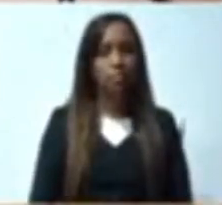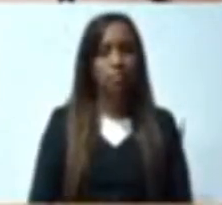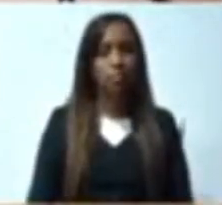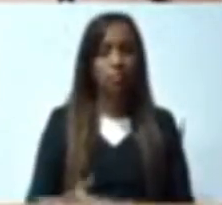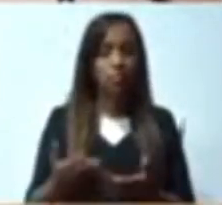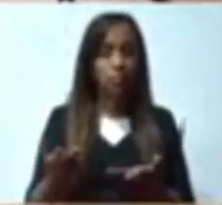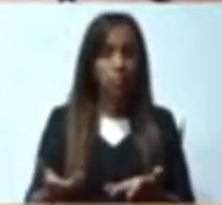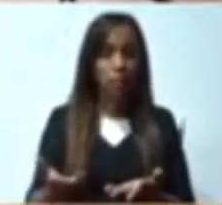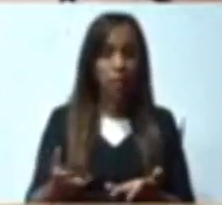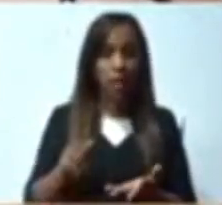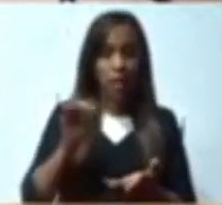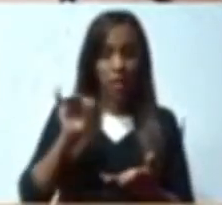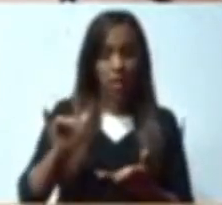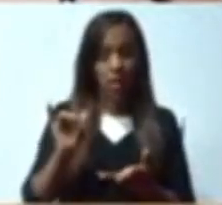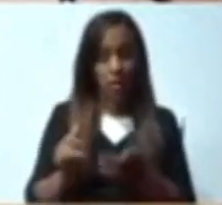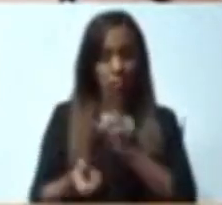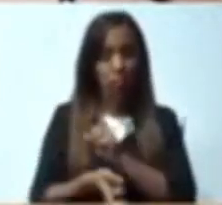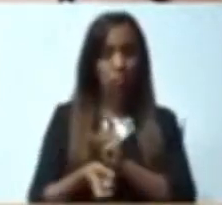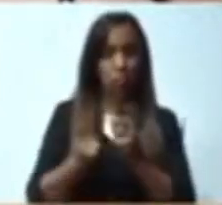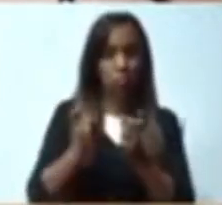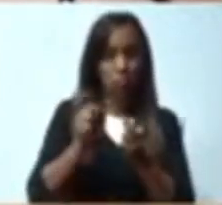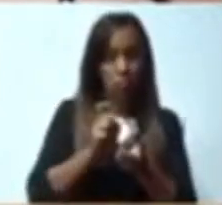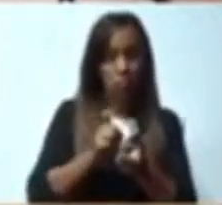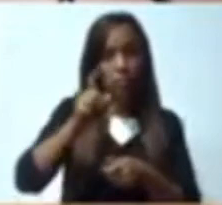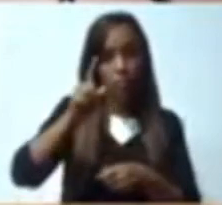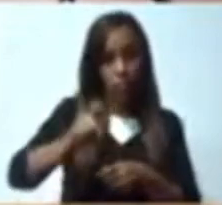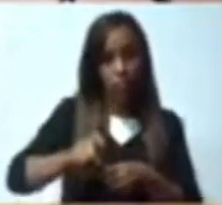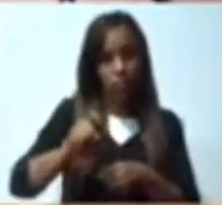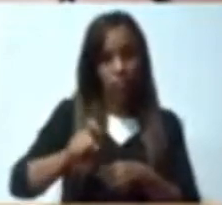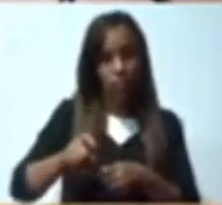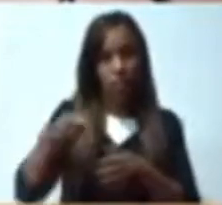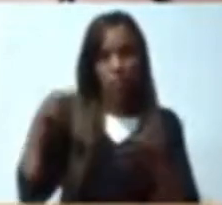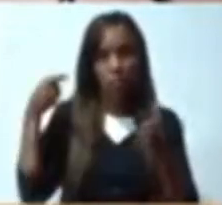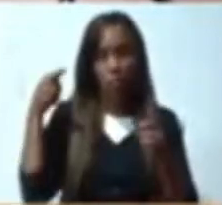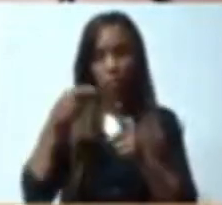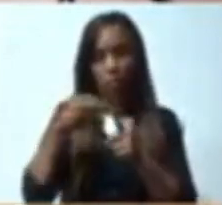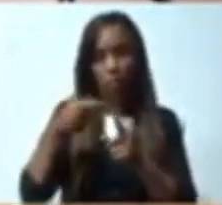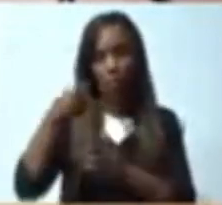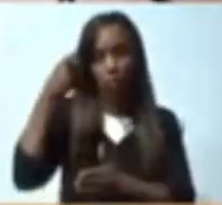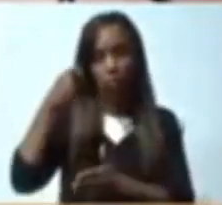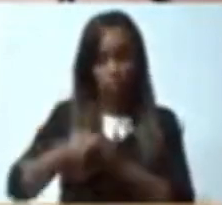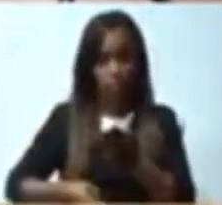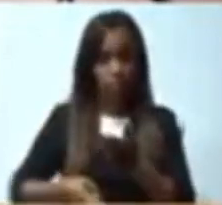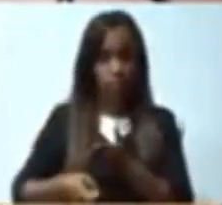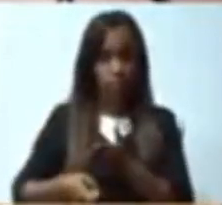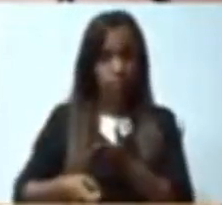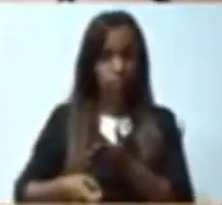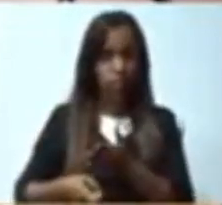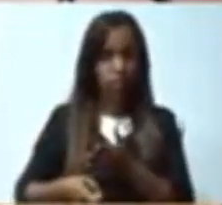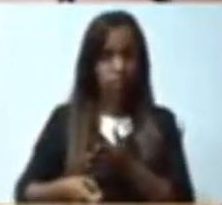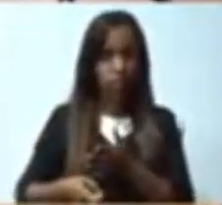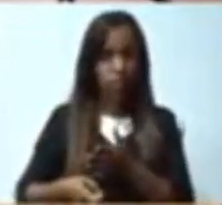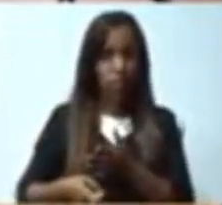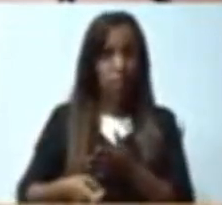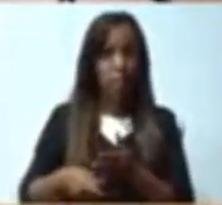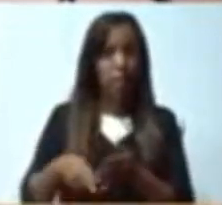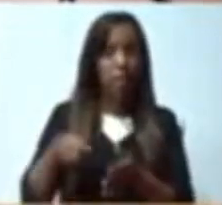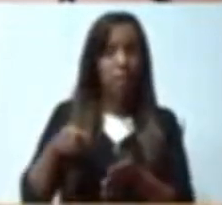tributaria en la que estamos haciendo en esta amnistía fiscal, la cual va a